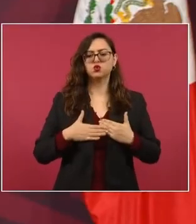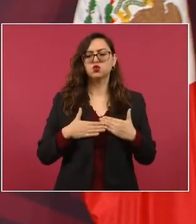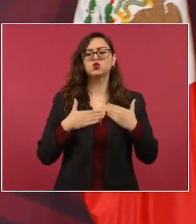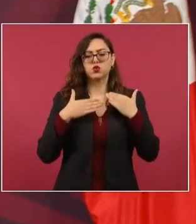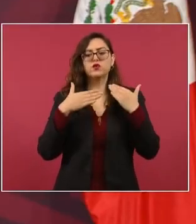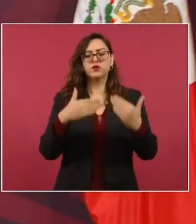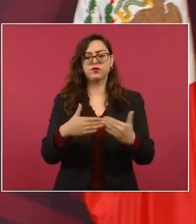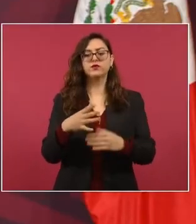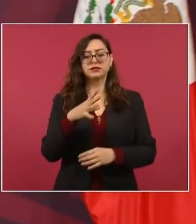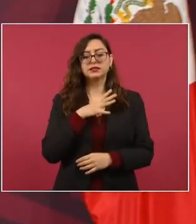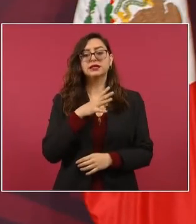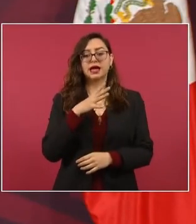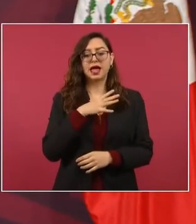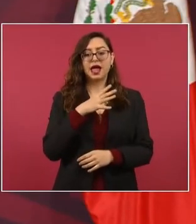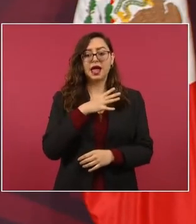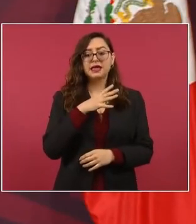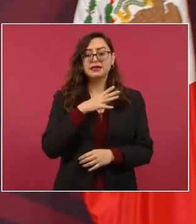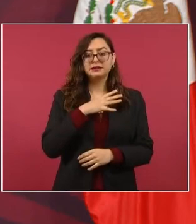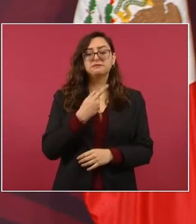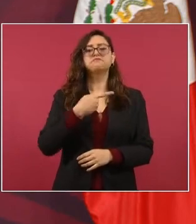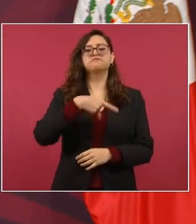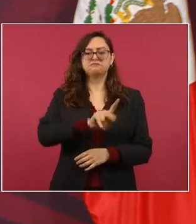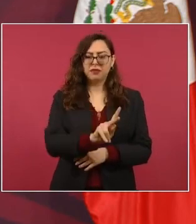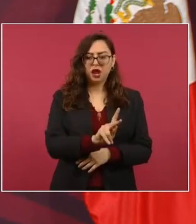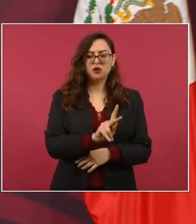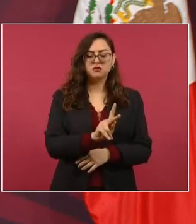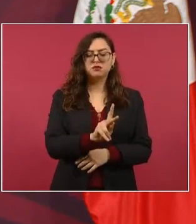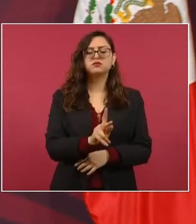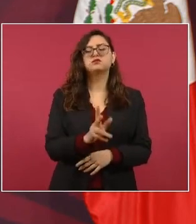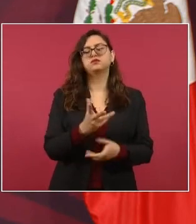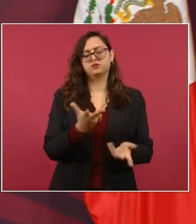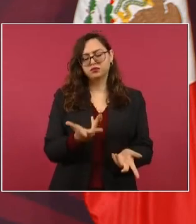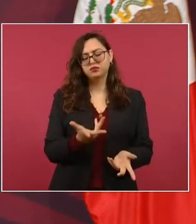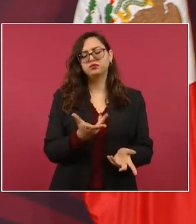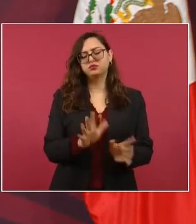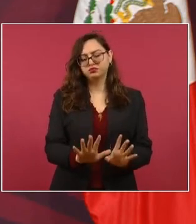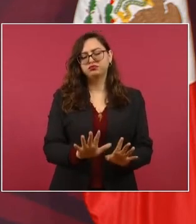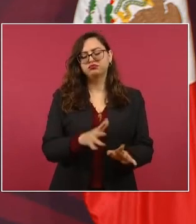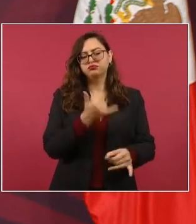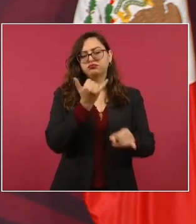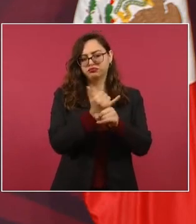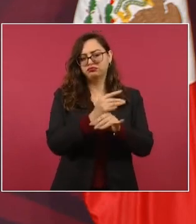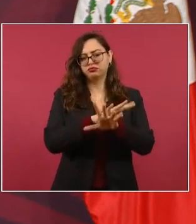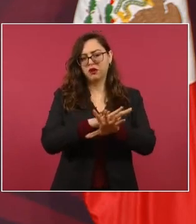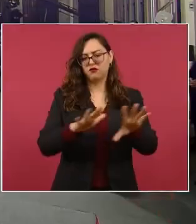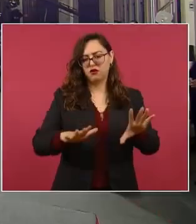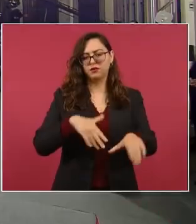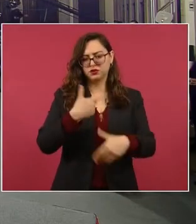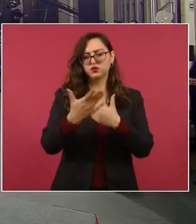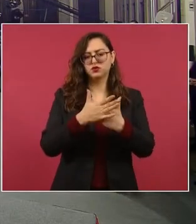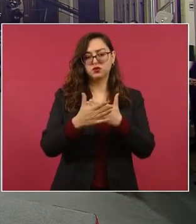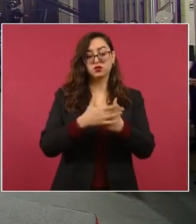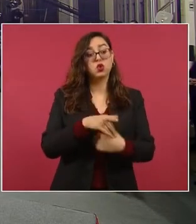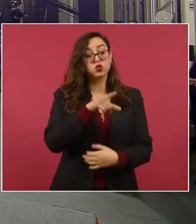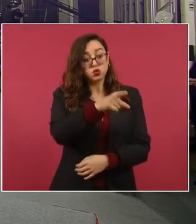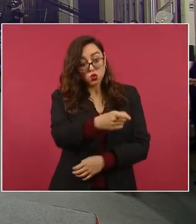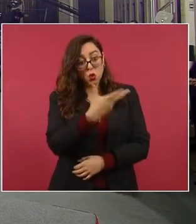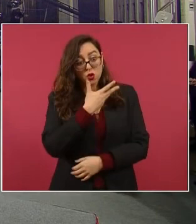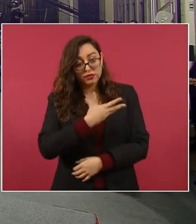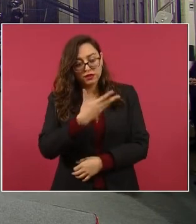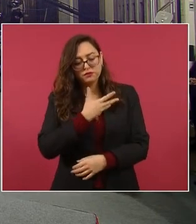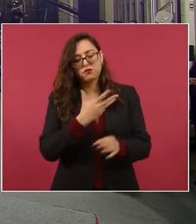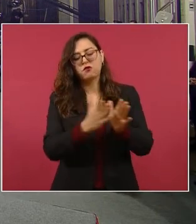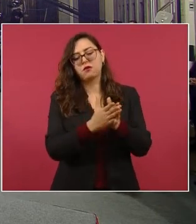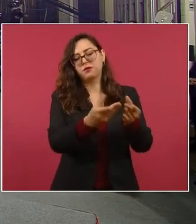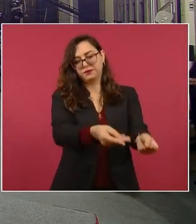pero de todas maneras se va a informar y nos dejas la información que